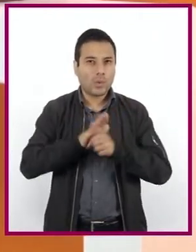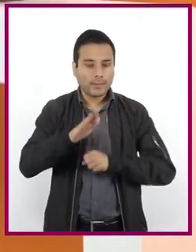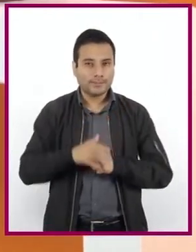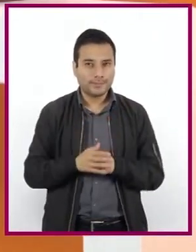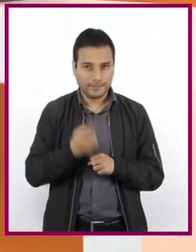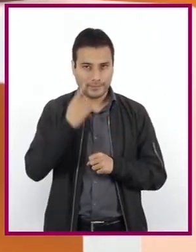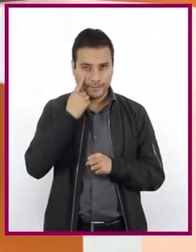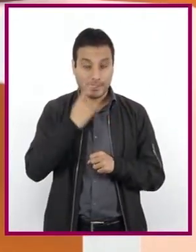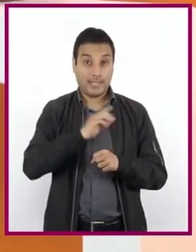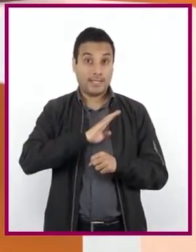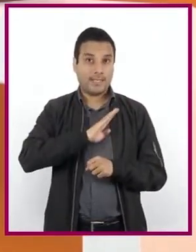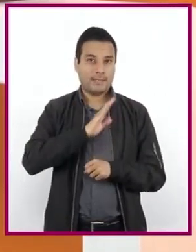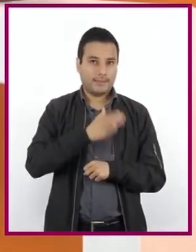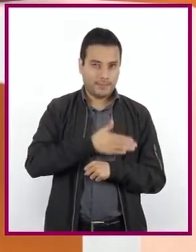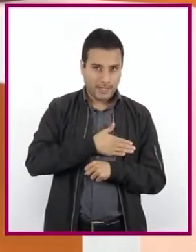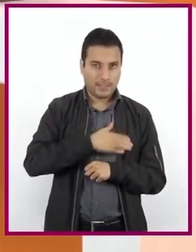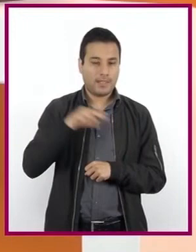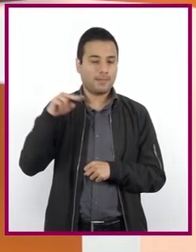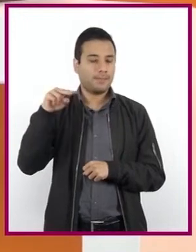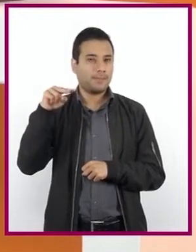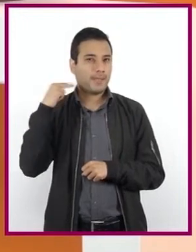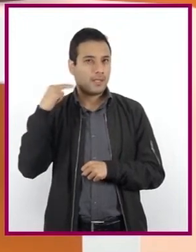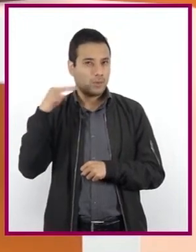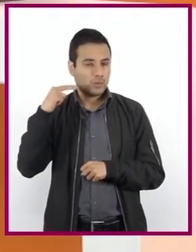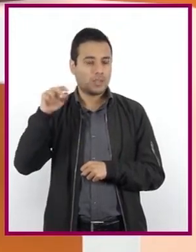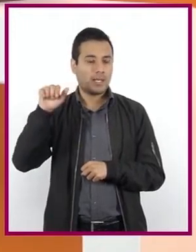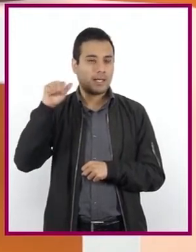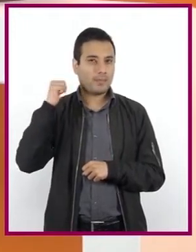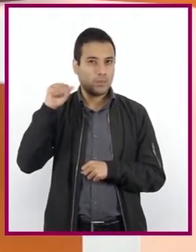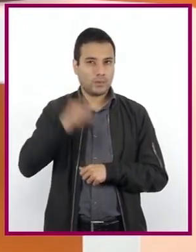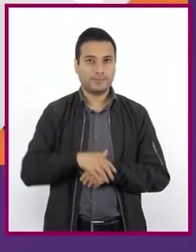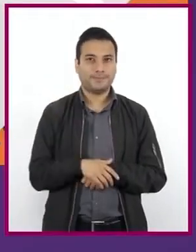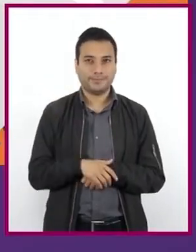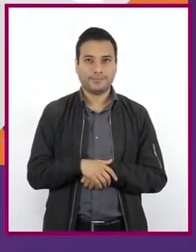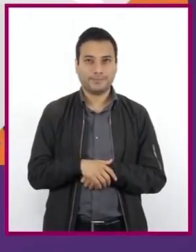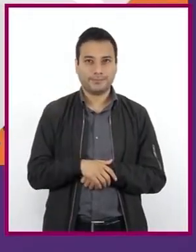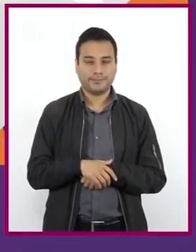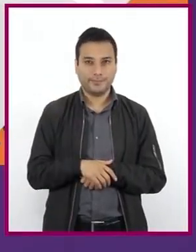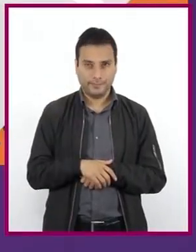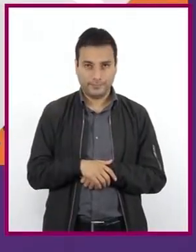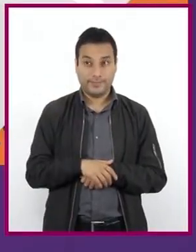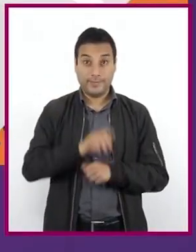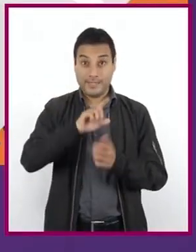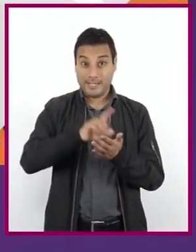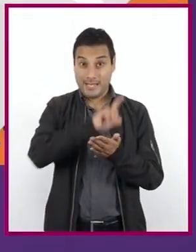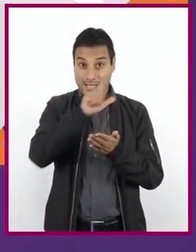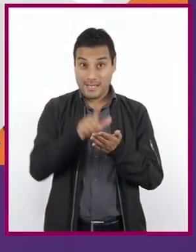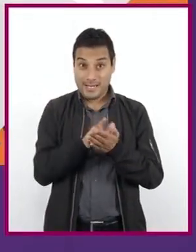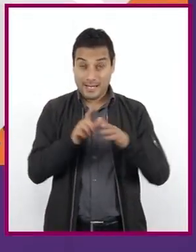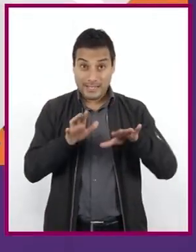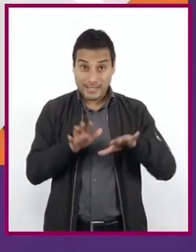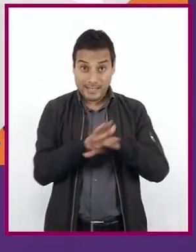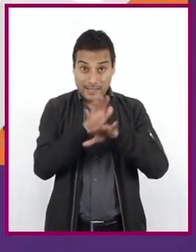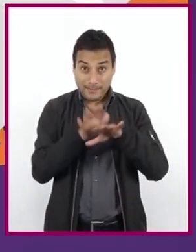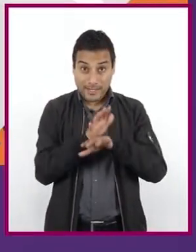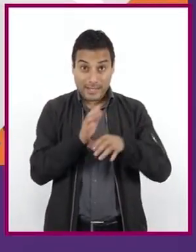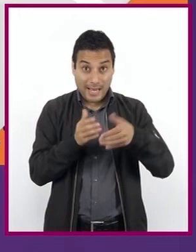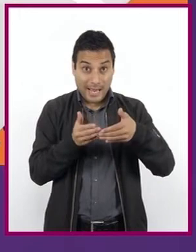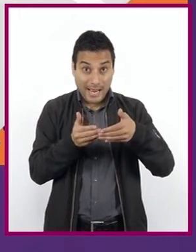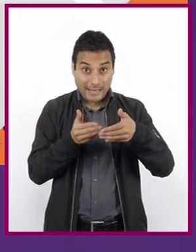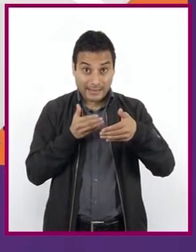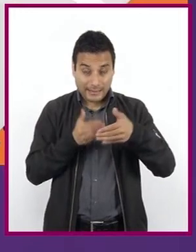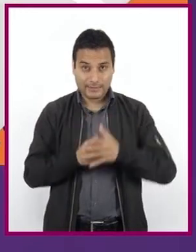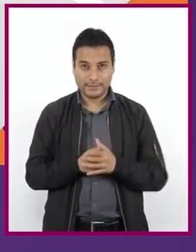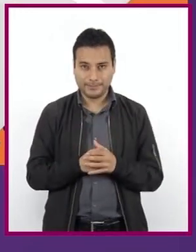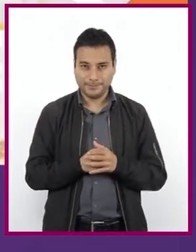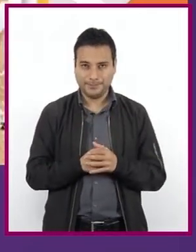Veracruz y Acapulco. Antes de las reformas borbónicas, en este otro mapa pueden